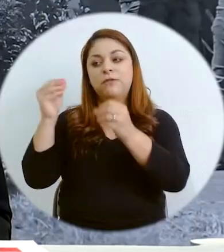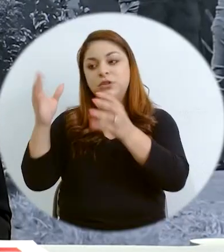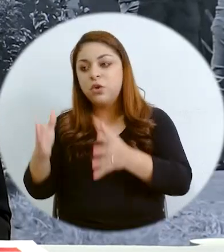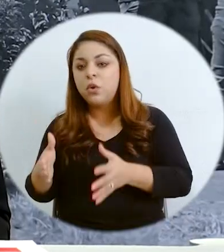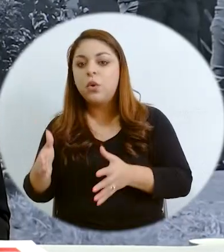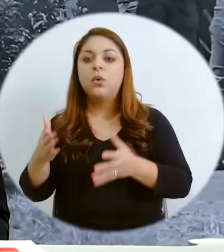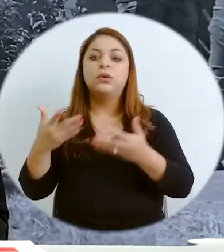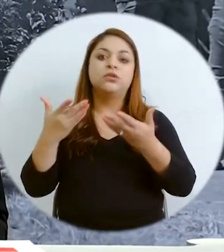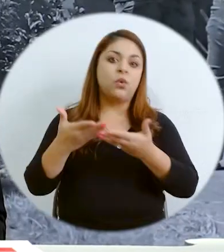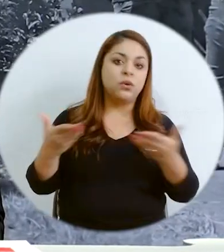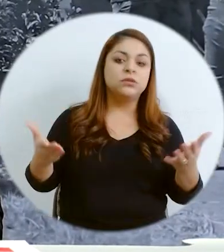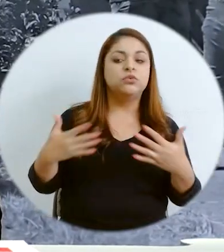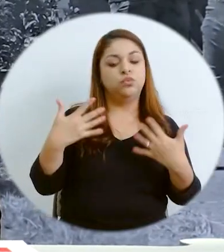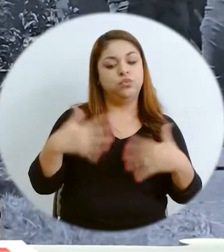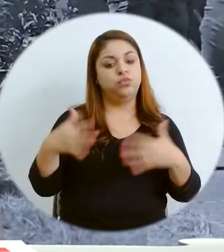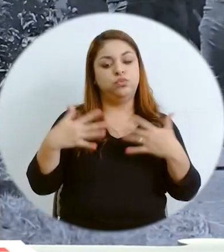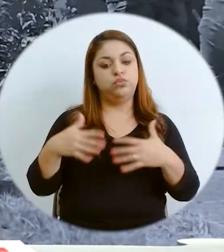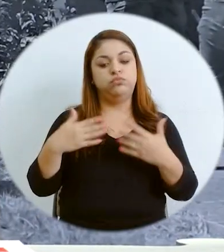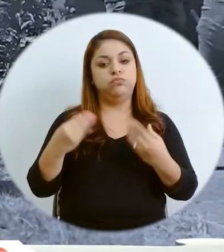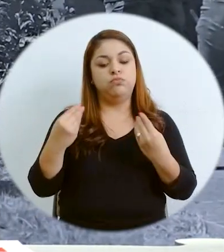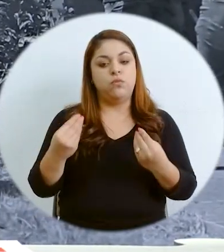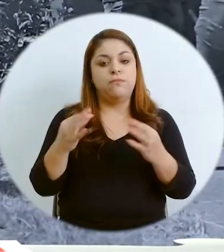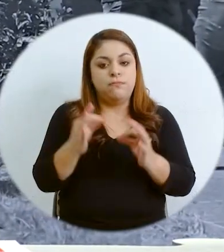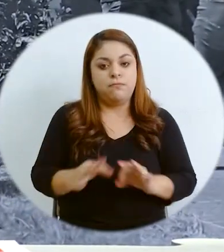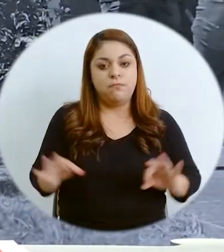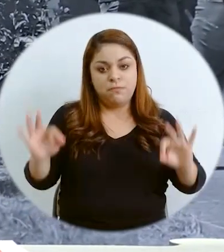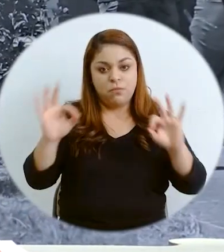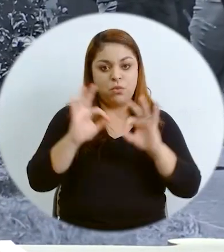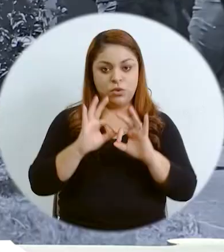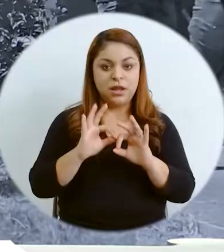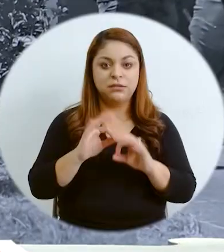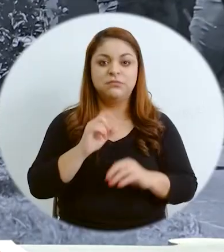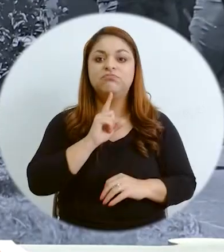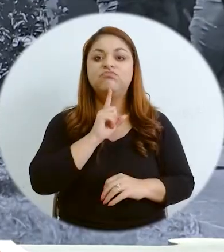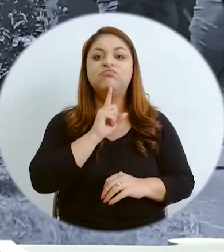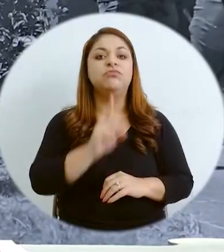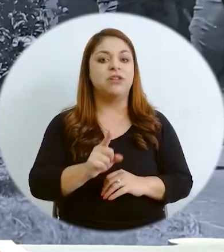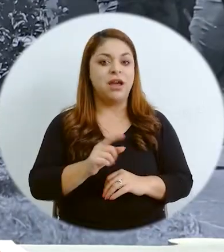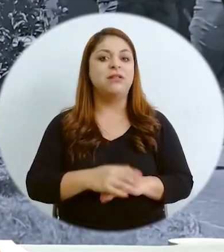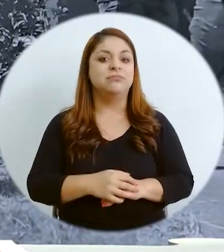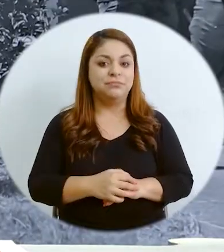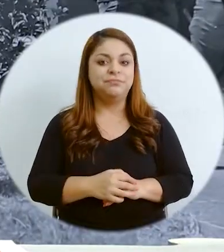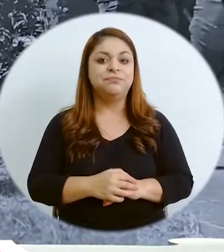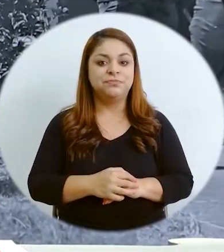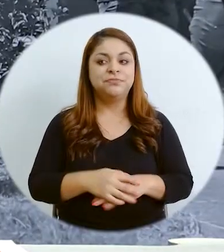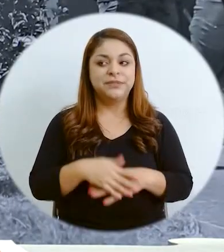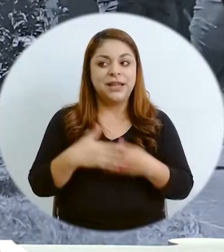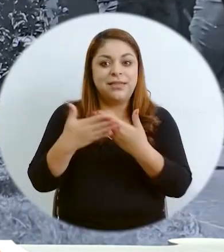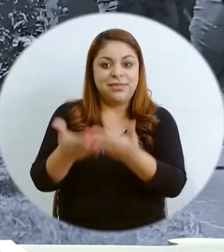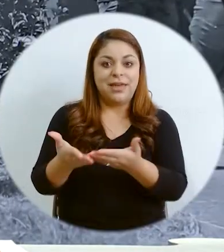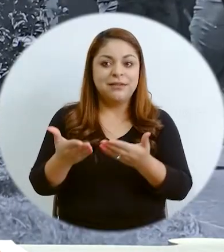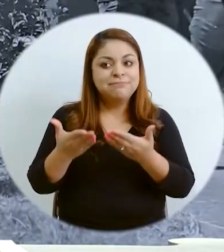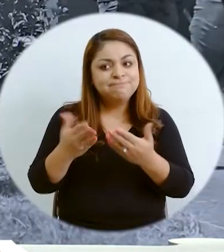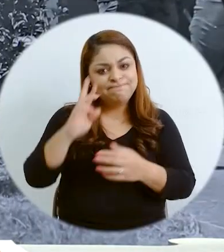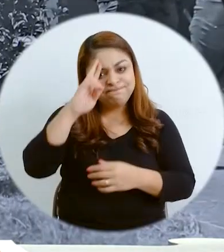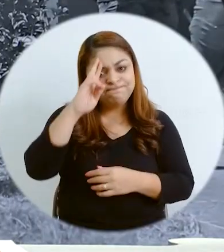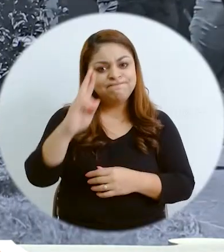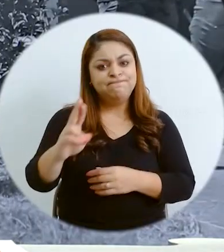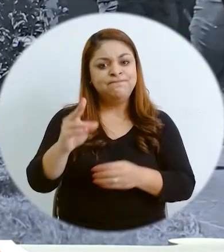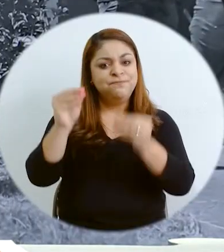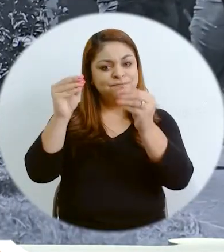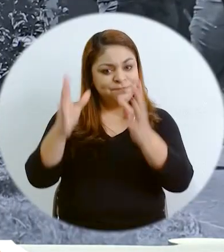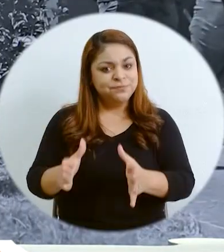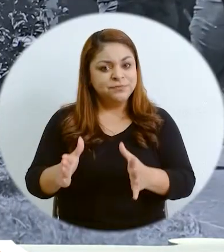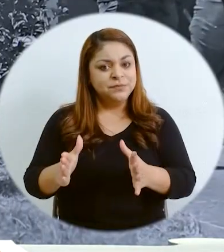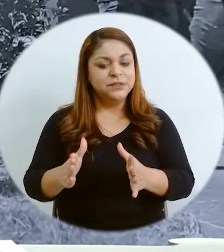de las y los docentes pues es innegable, es muy importante que realmente se le dé su lugar